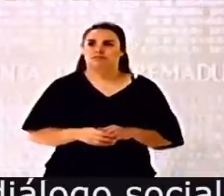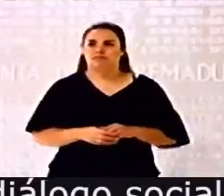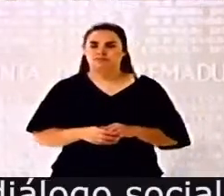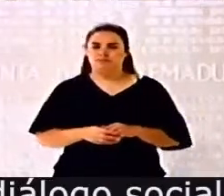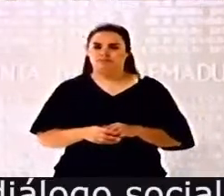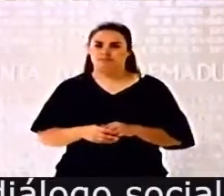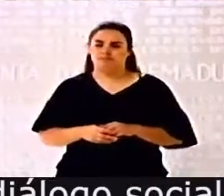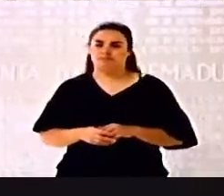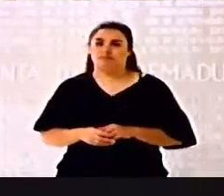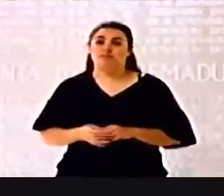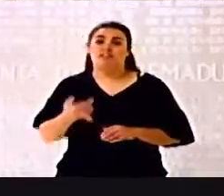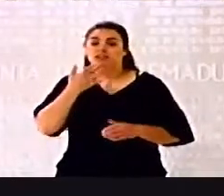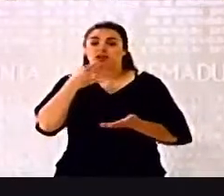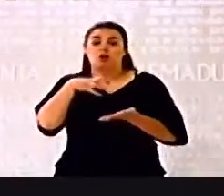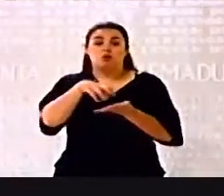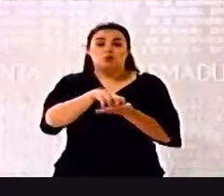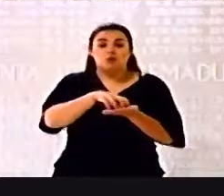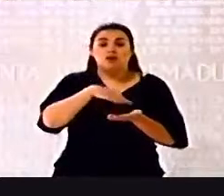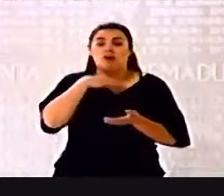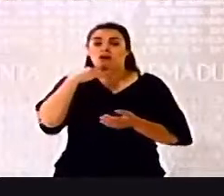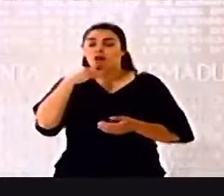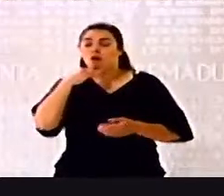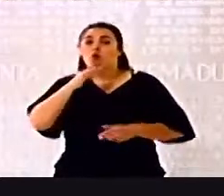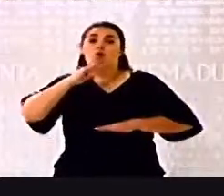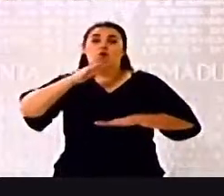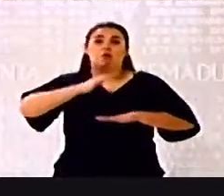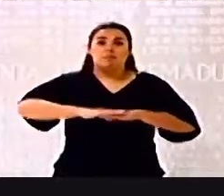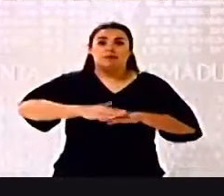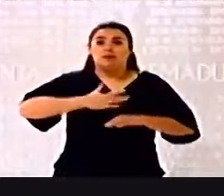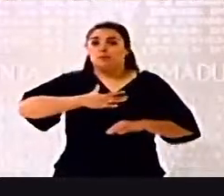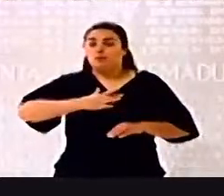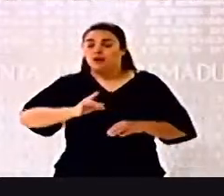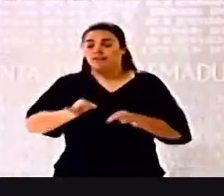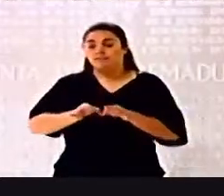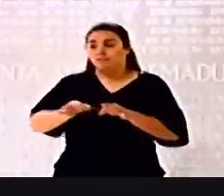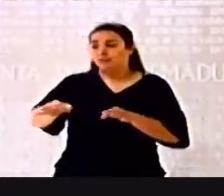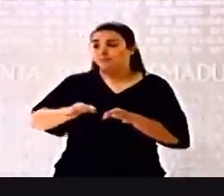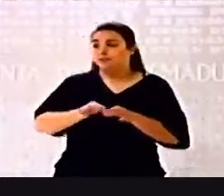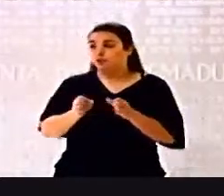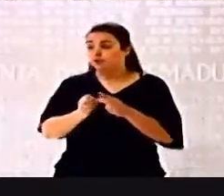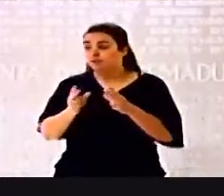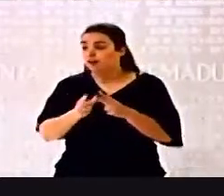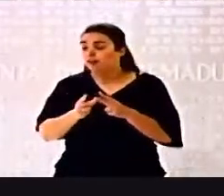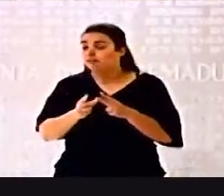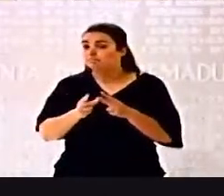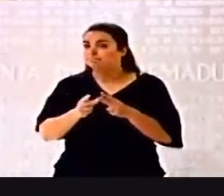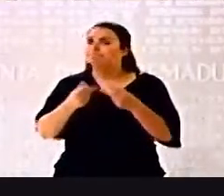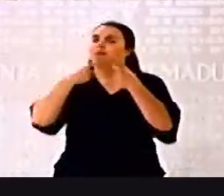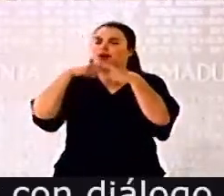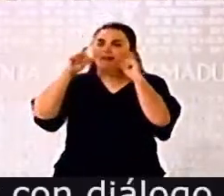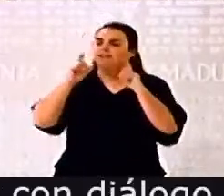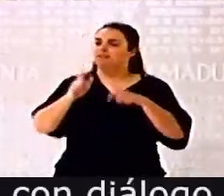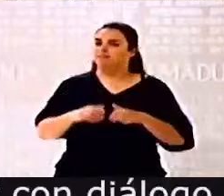Ante la más mínima duda de si podemos cumplir o no podemos cumplir con el distanciamiento social, la